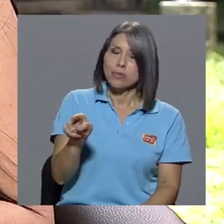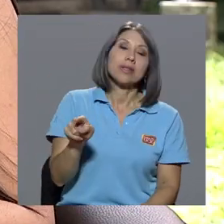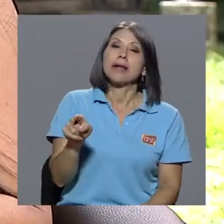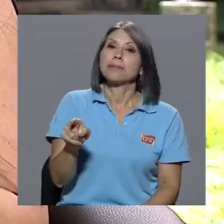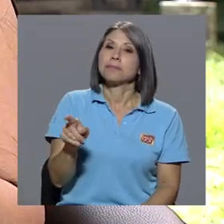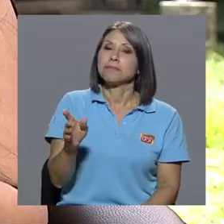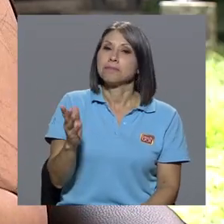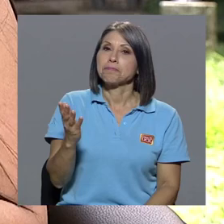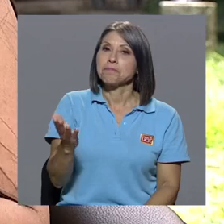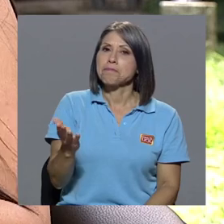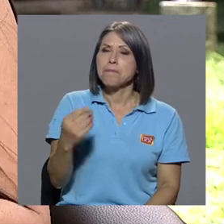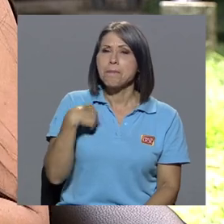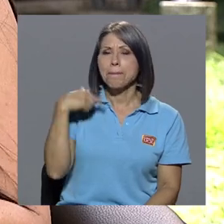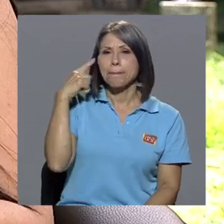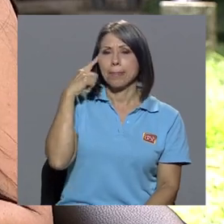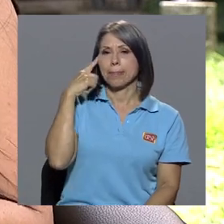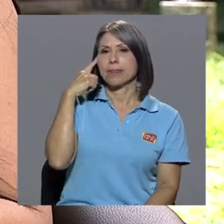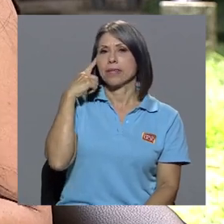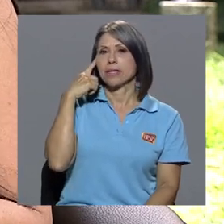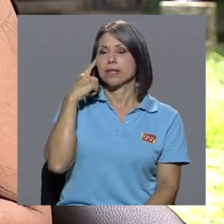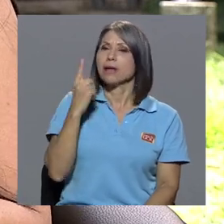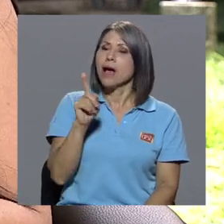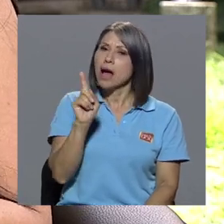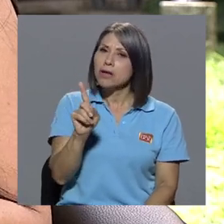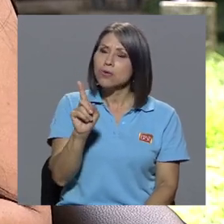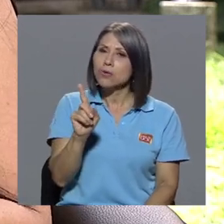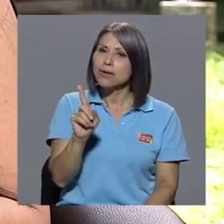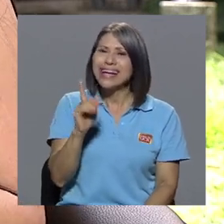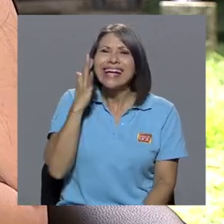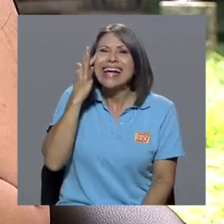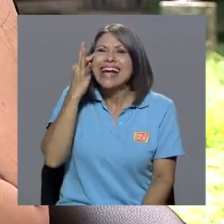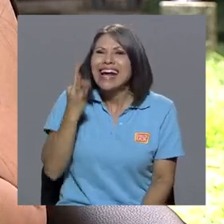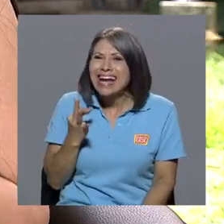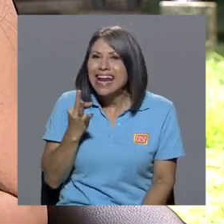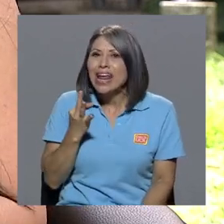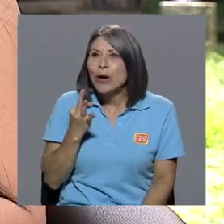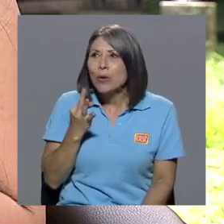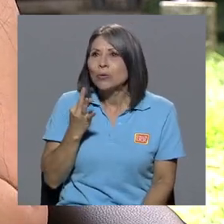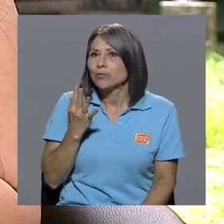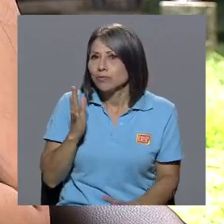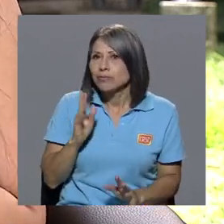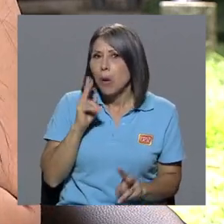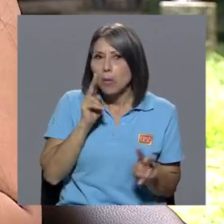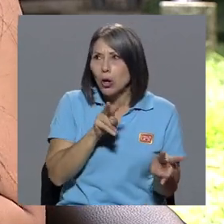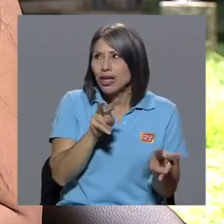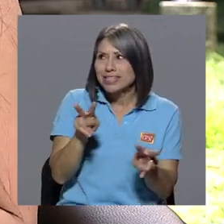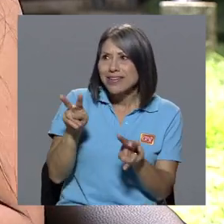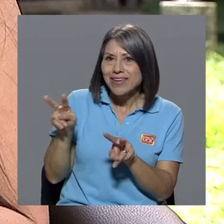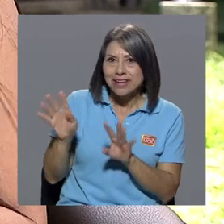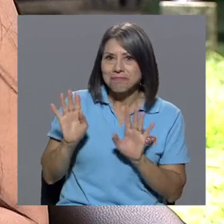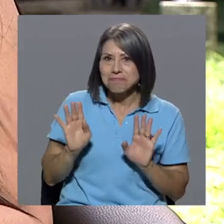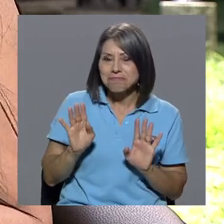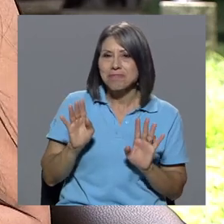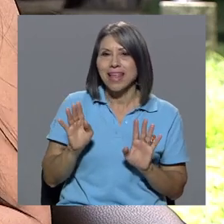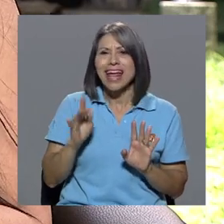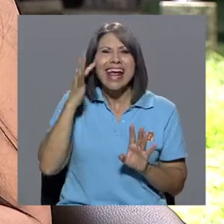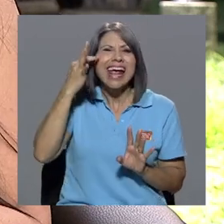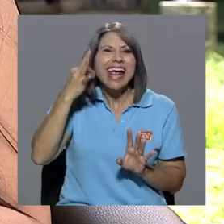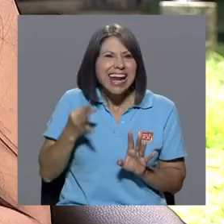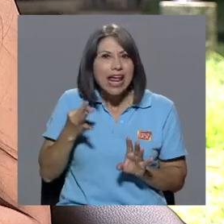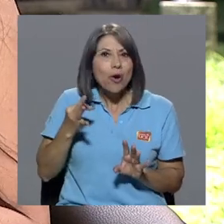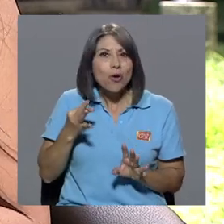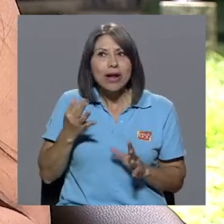algo que estoy pensando. Creo que hay un incremento, por lo que se ve en las calles,